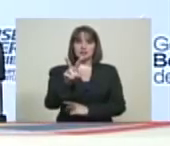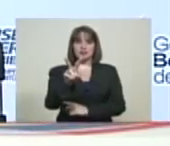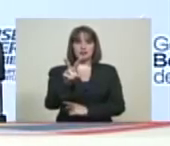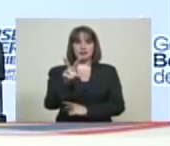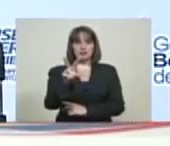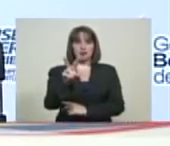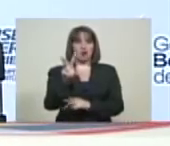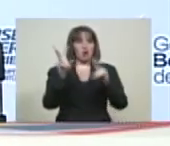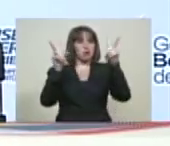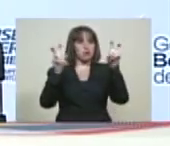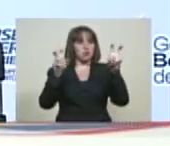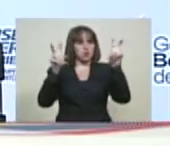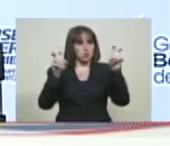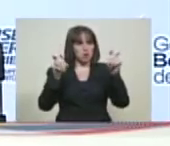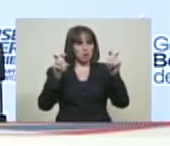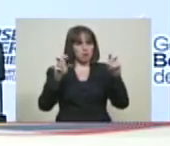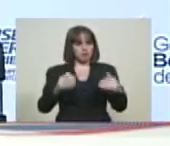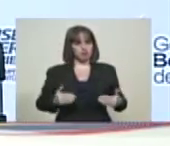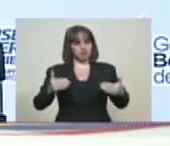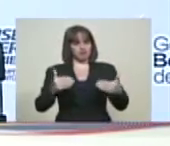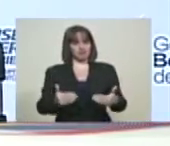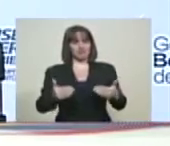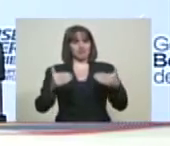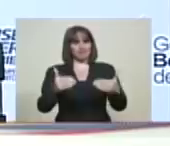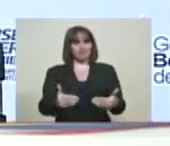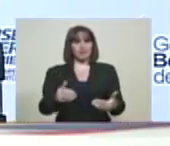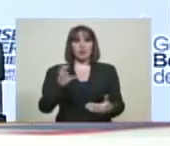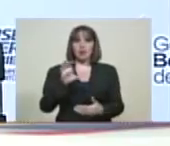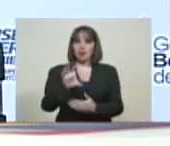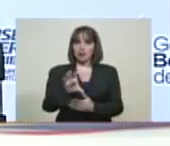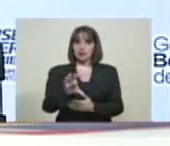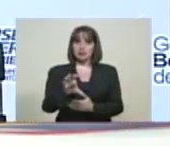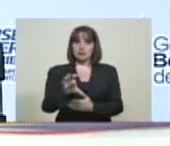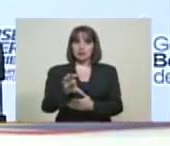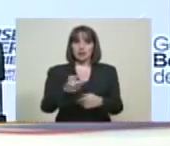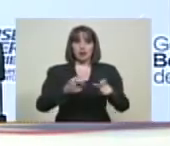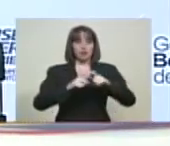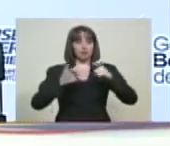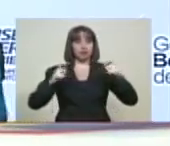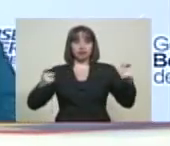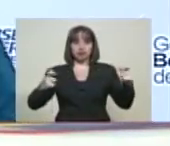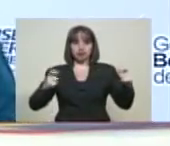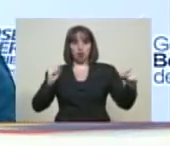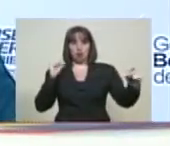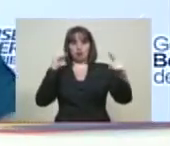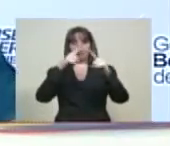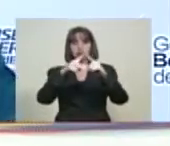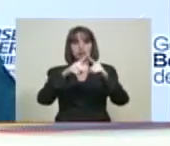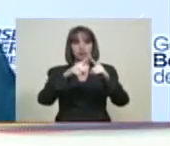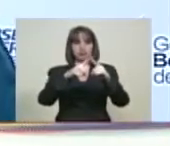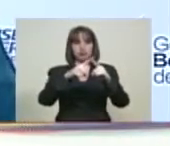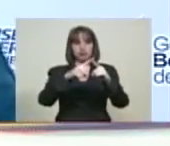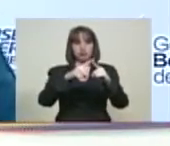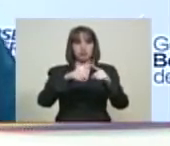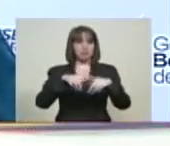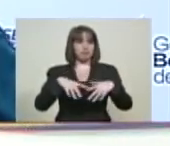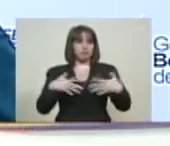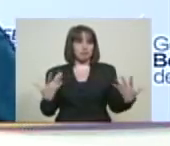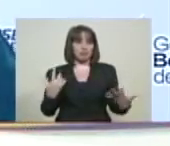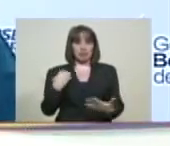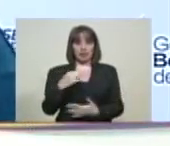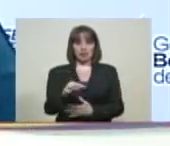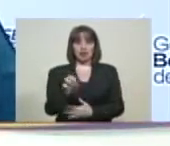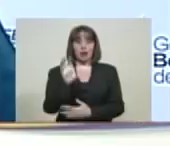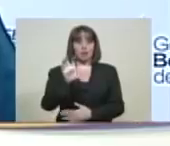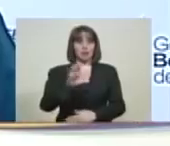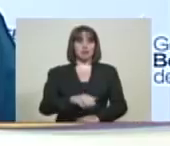una nueva etapa del país visualizar los grandes desafíos y retos que tiene nuestra